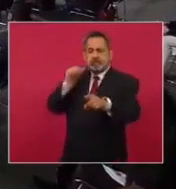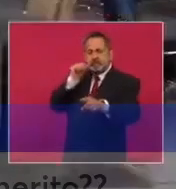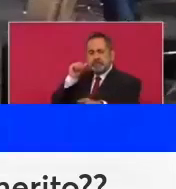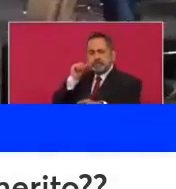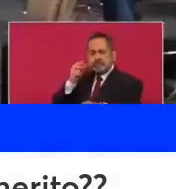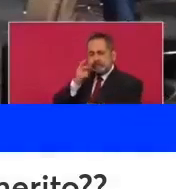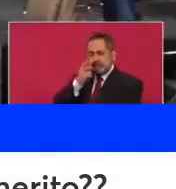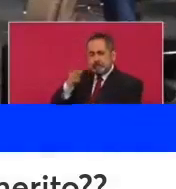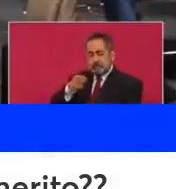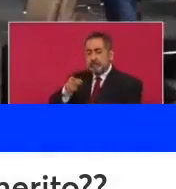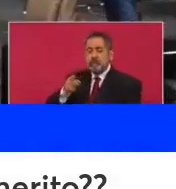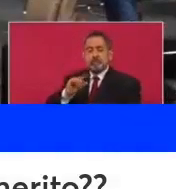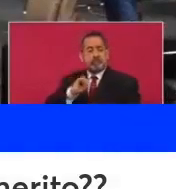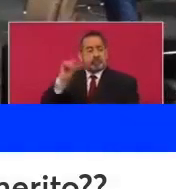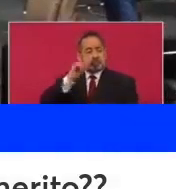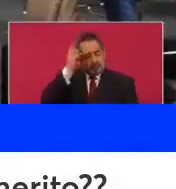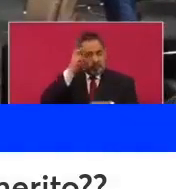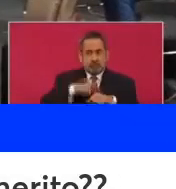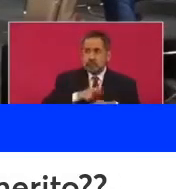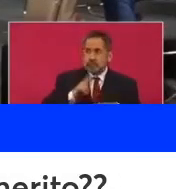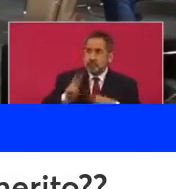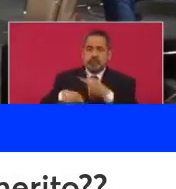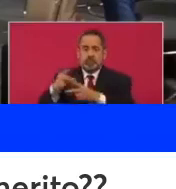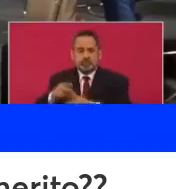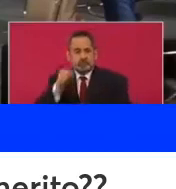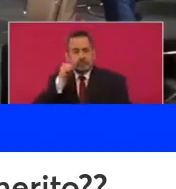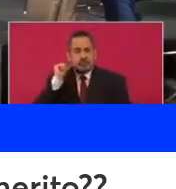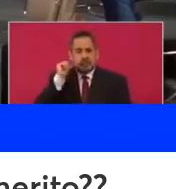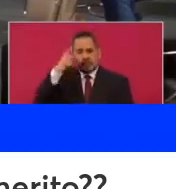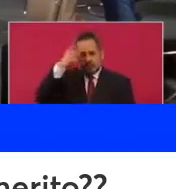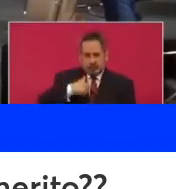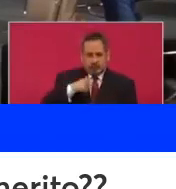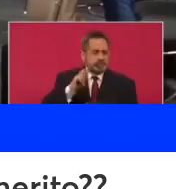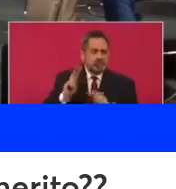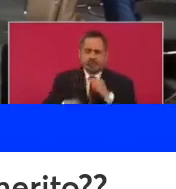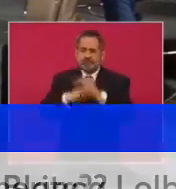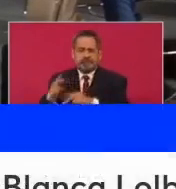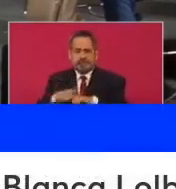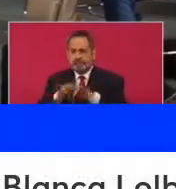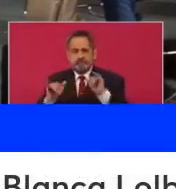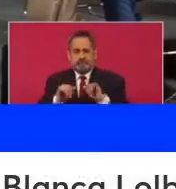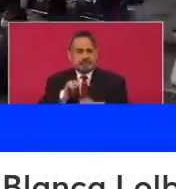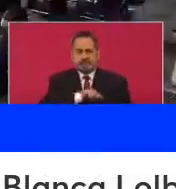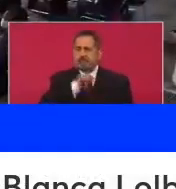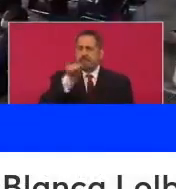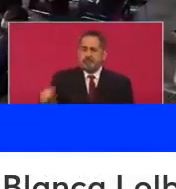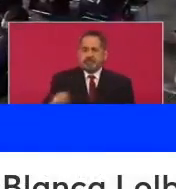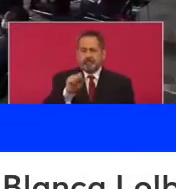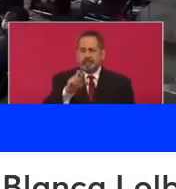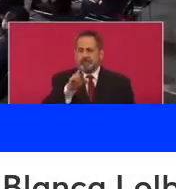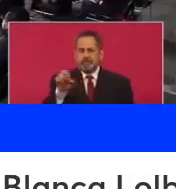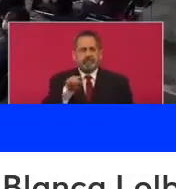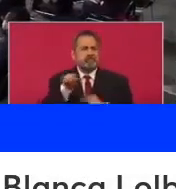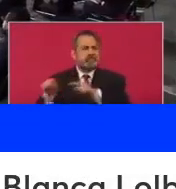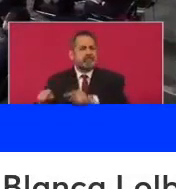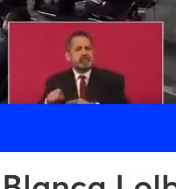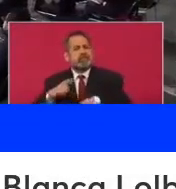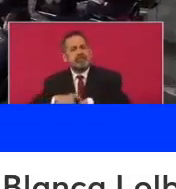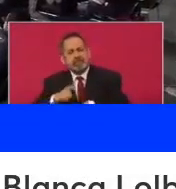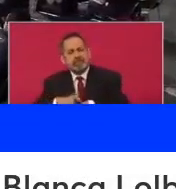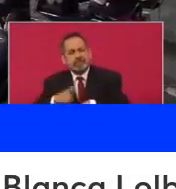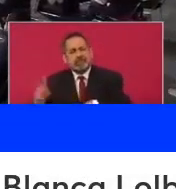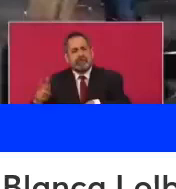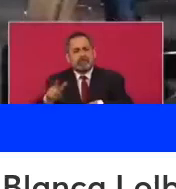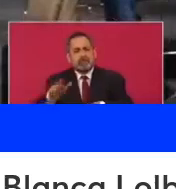les encontraron algún delito que perseguir y fueron karen y perseguidos y encarcelados monfils ya con eso no lo bajan desataran